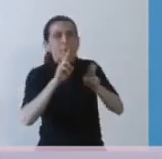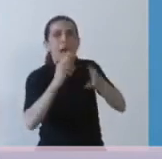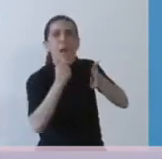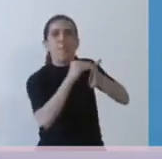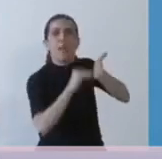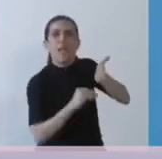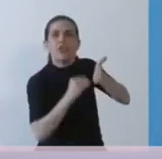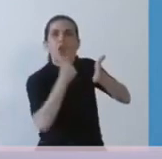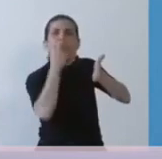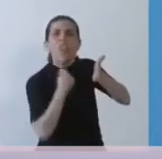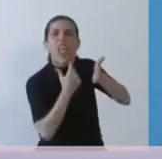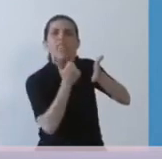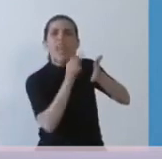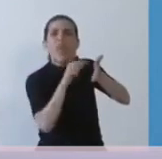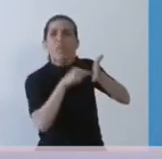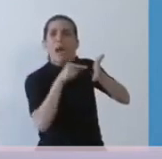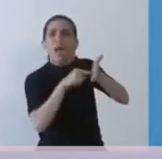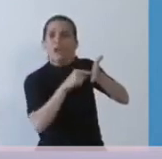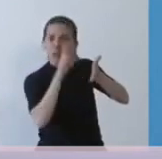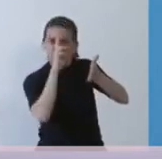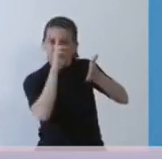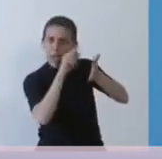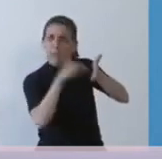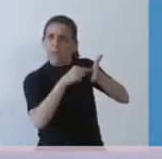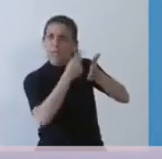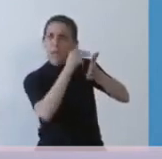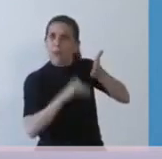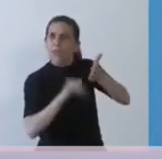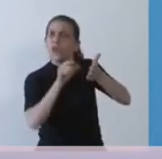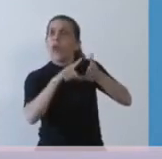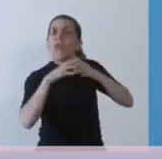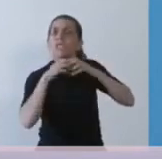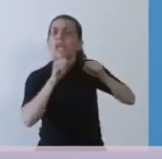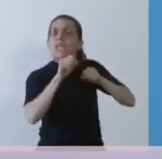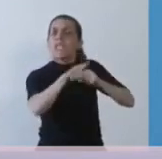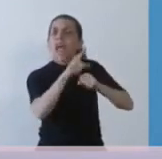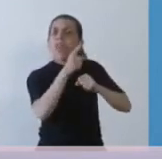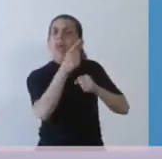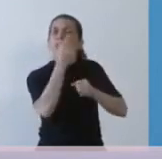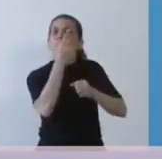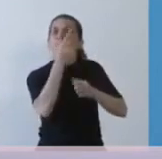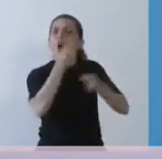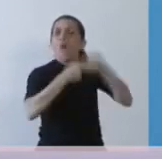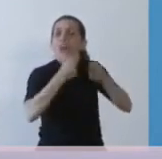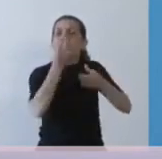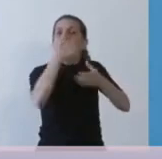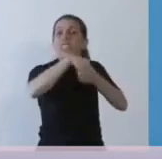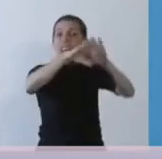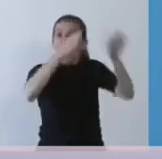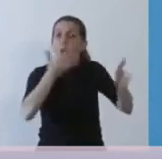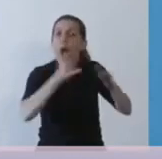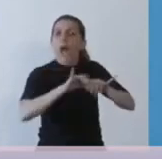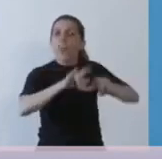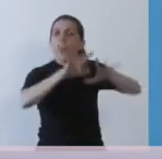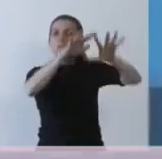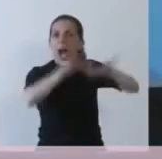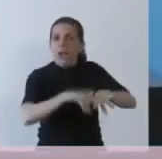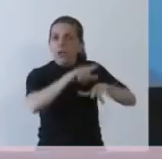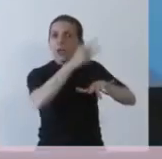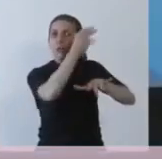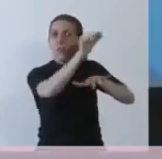marzo en base a la información que tiene nuestra secretaría de comercio interior vamos a estar publicando